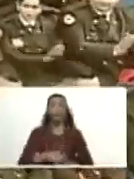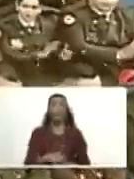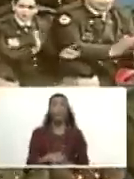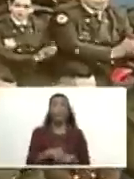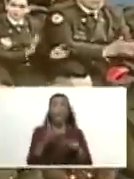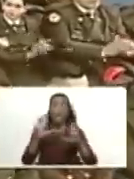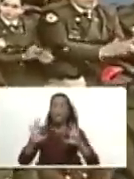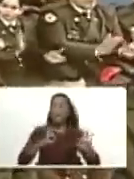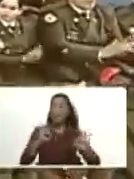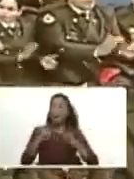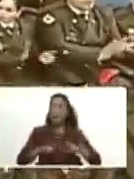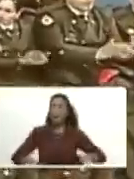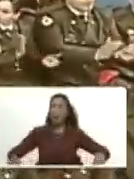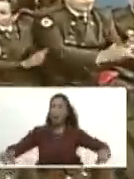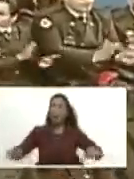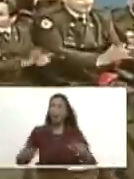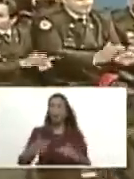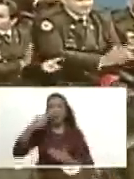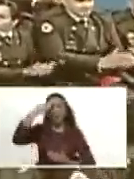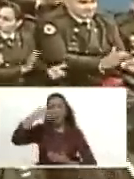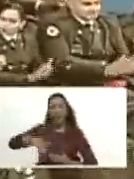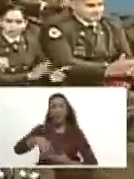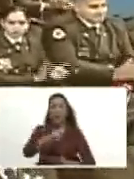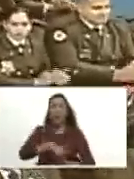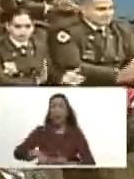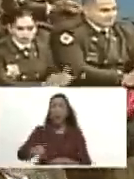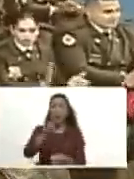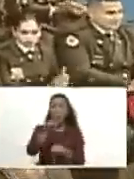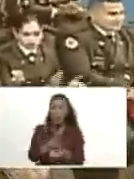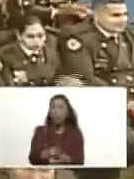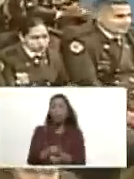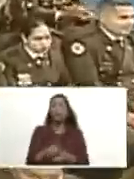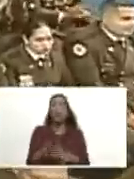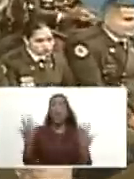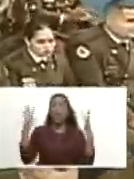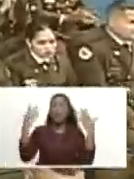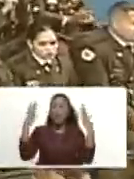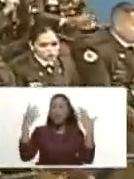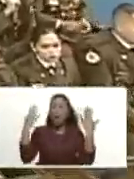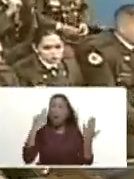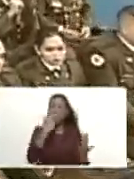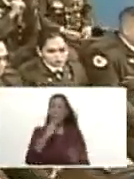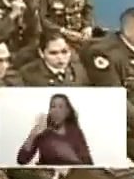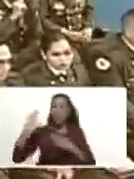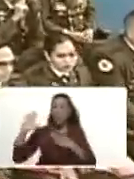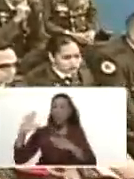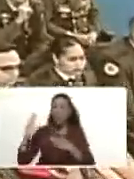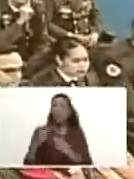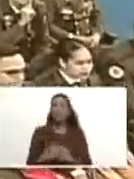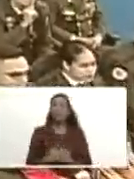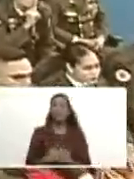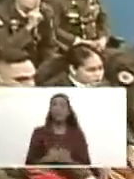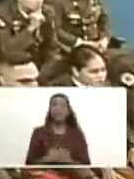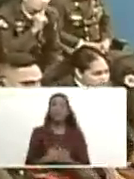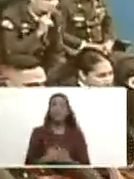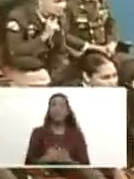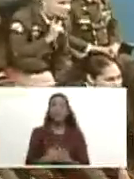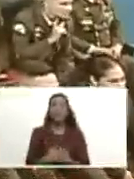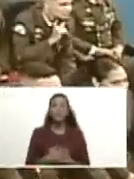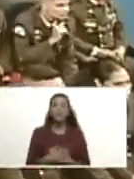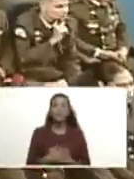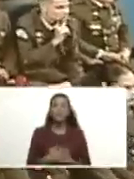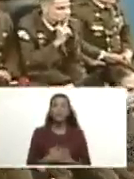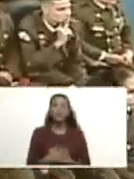desde el Teatro del Ejército Bolivariano. Los aplausos y ese compromiso. Mi comandante en jefe, permiso para retirarme. A